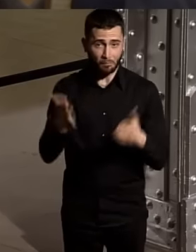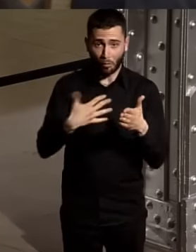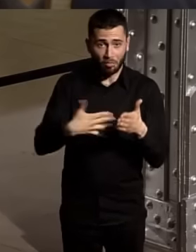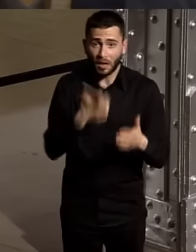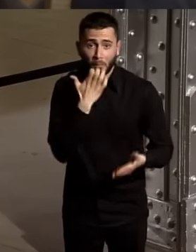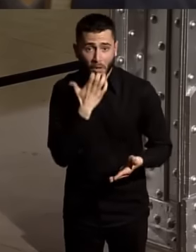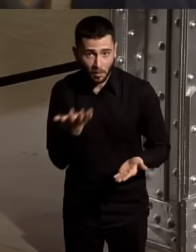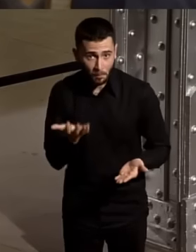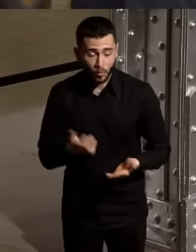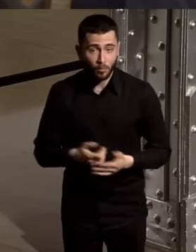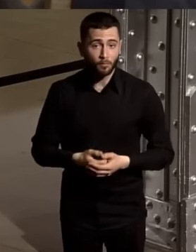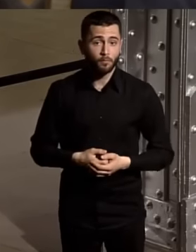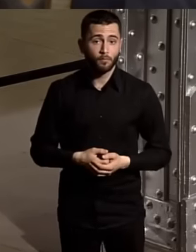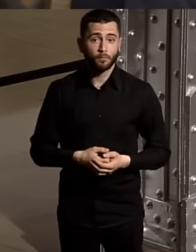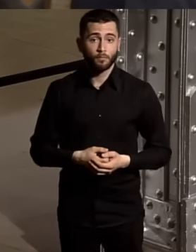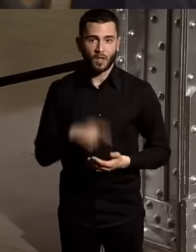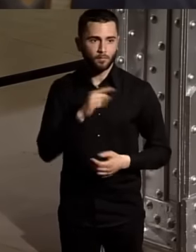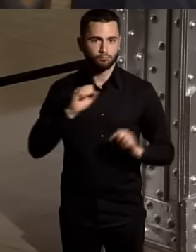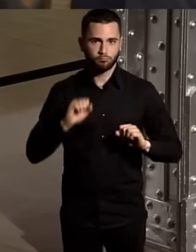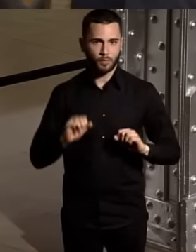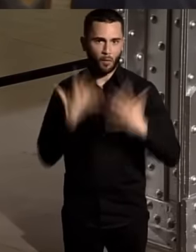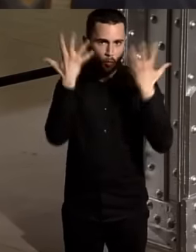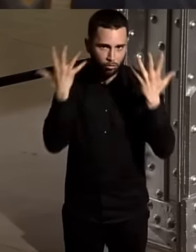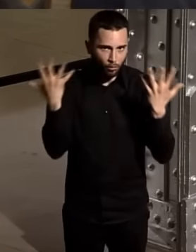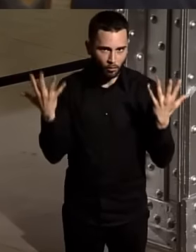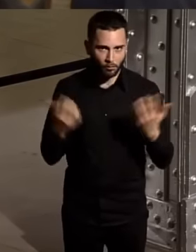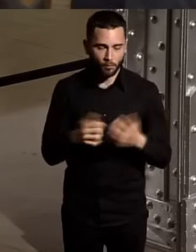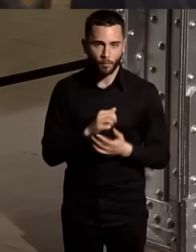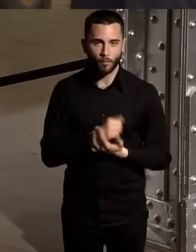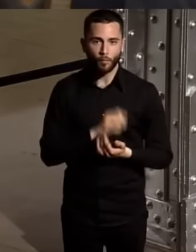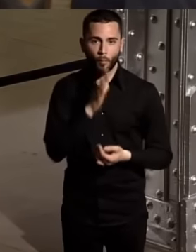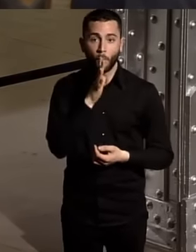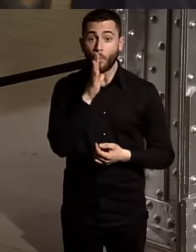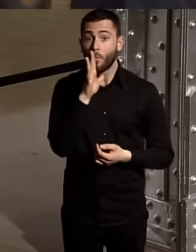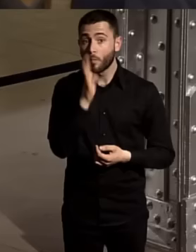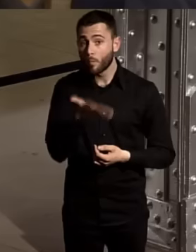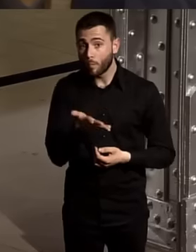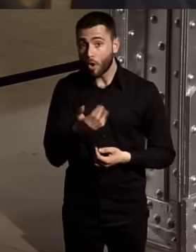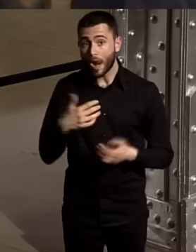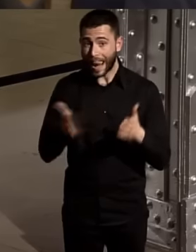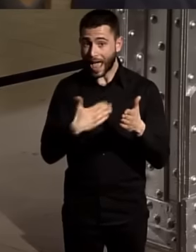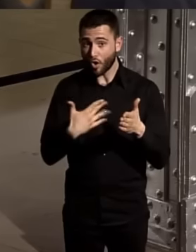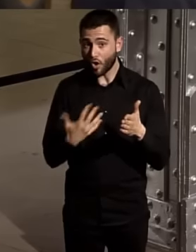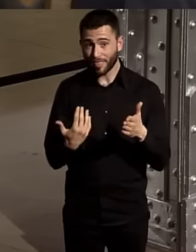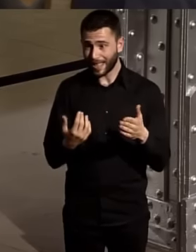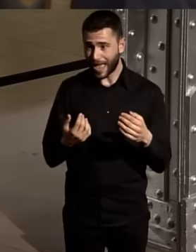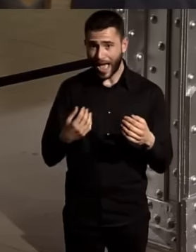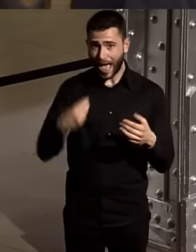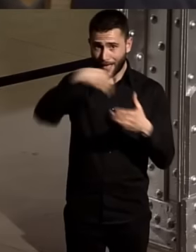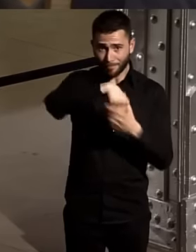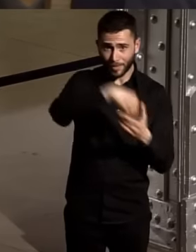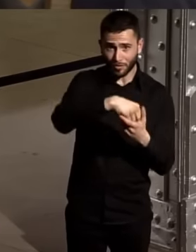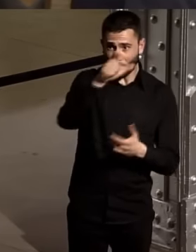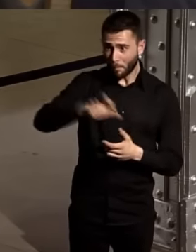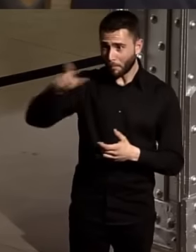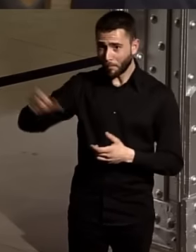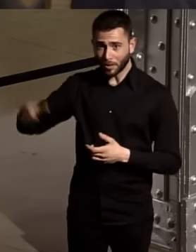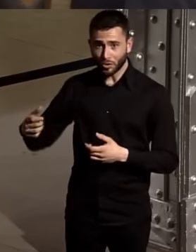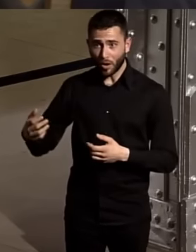hecho Bueno pues fue una muy revolucionario Simplemente porque metió en su en su cocina a todo tipo de gente no precisamente a